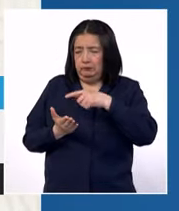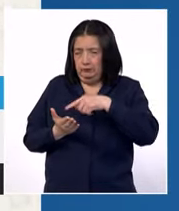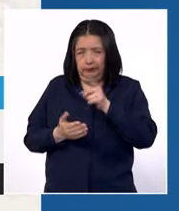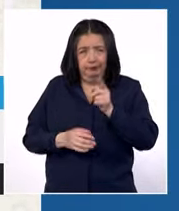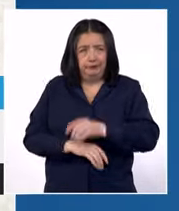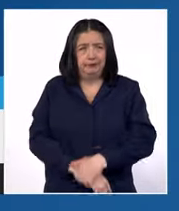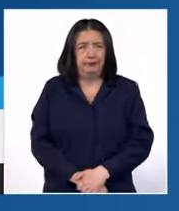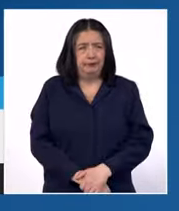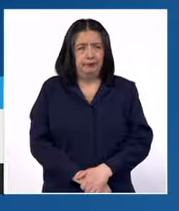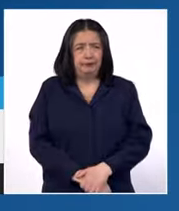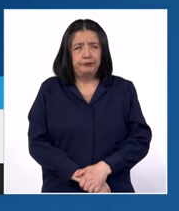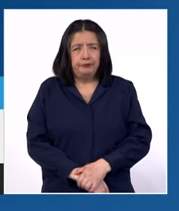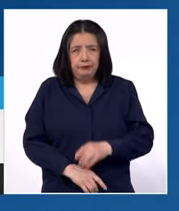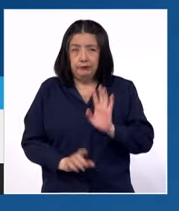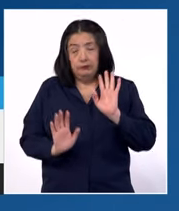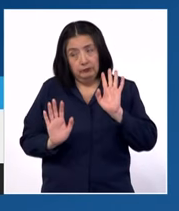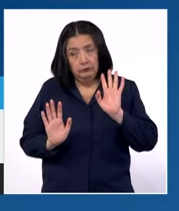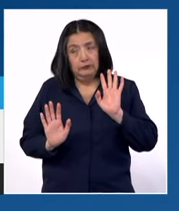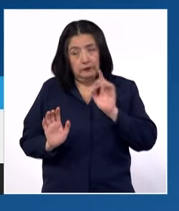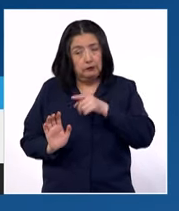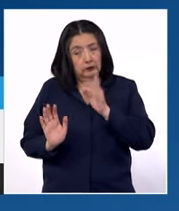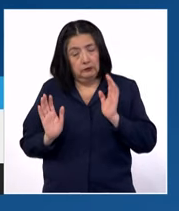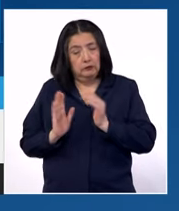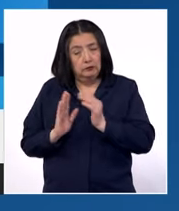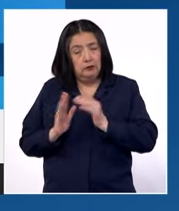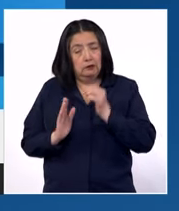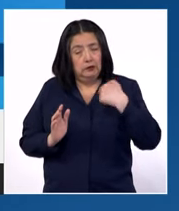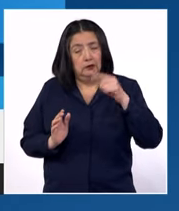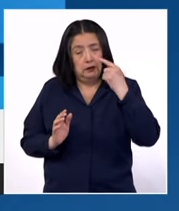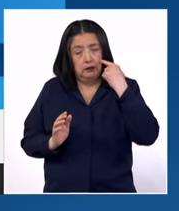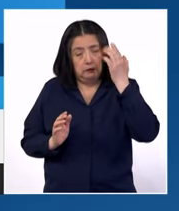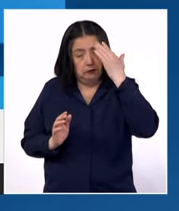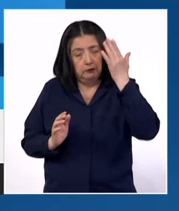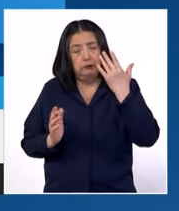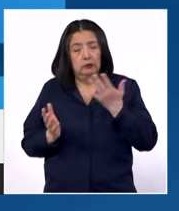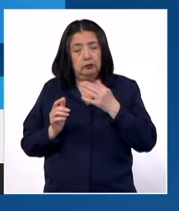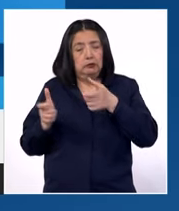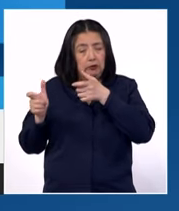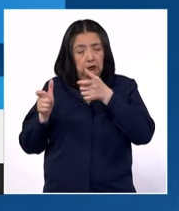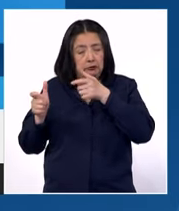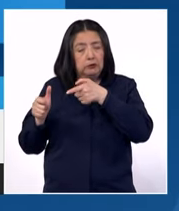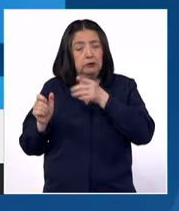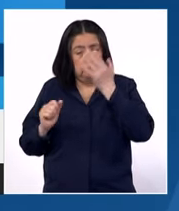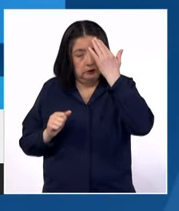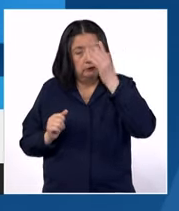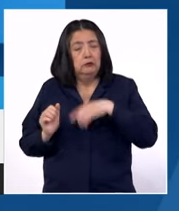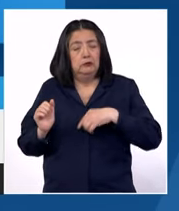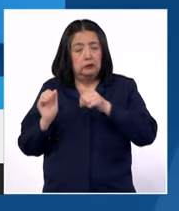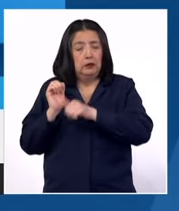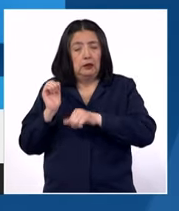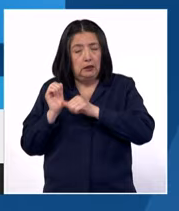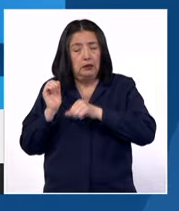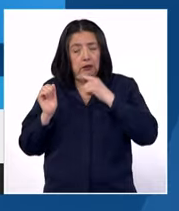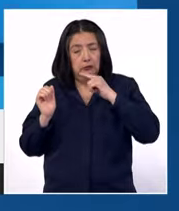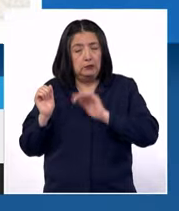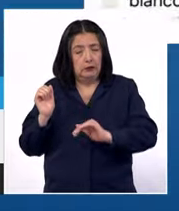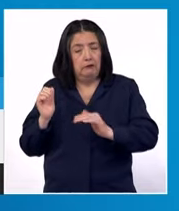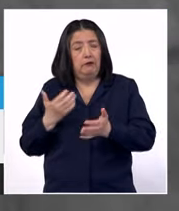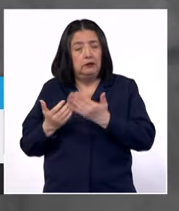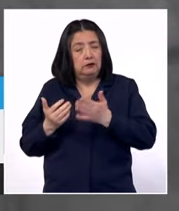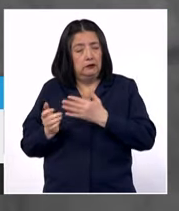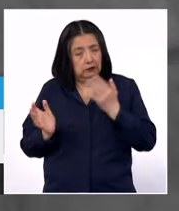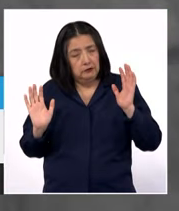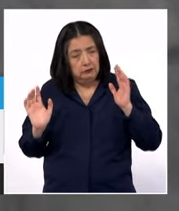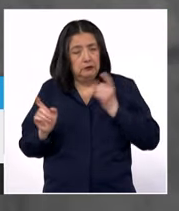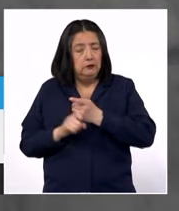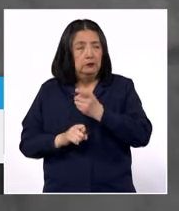estos. Empezaremos con las demostraciones. Tu casa la tenemos vigilada y sabemos que tienes una hermanita que es el blanco fácil.